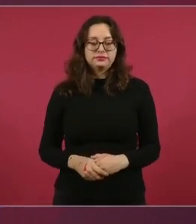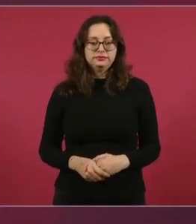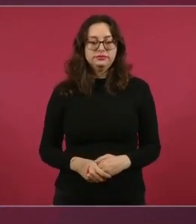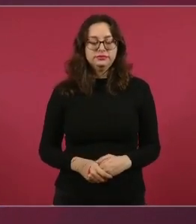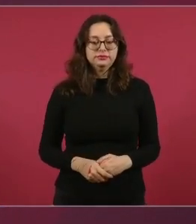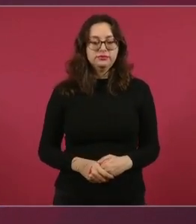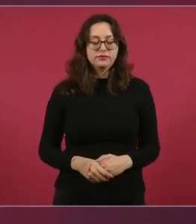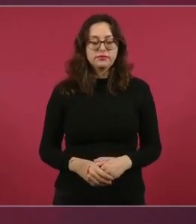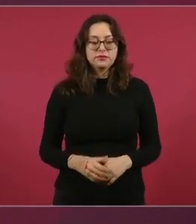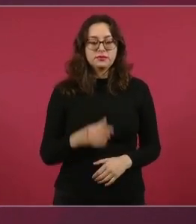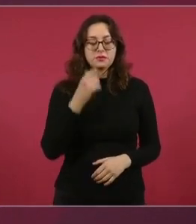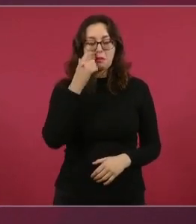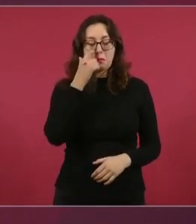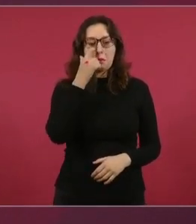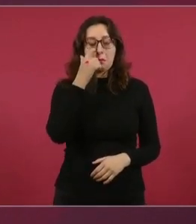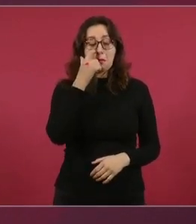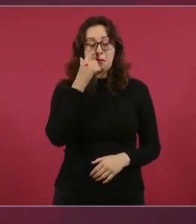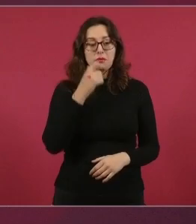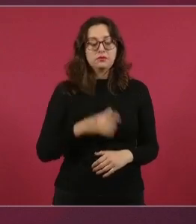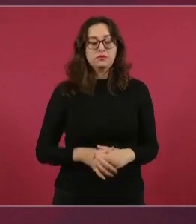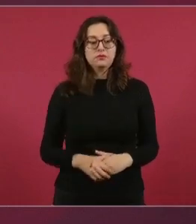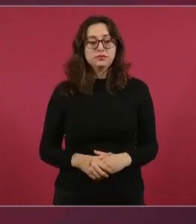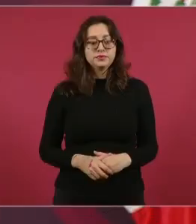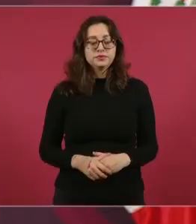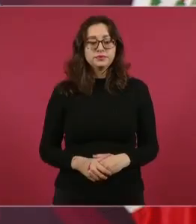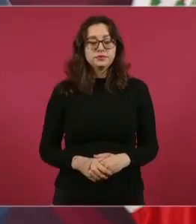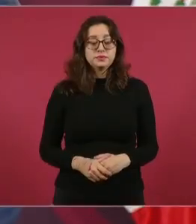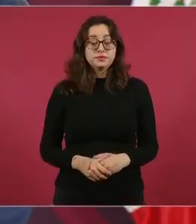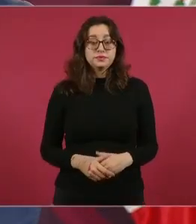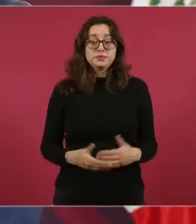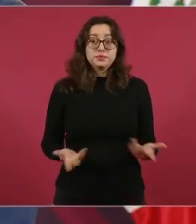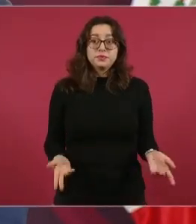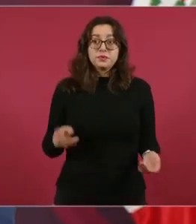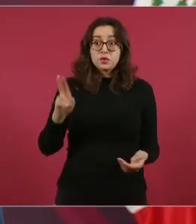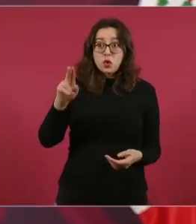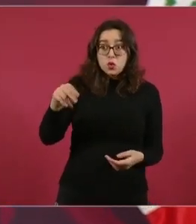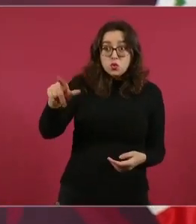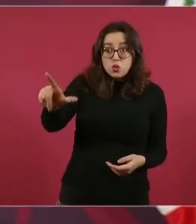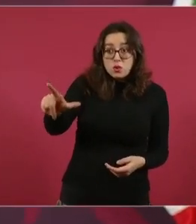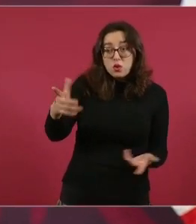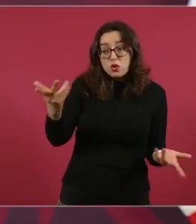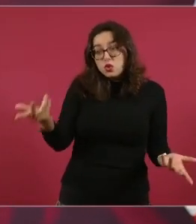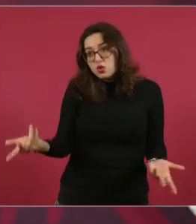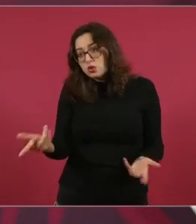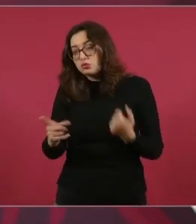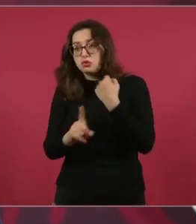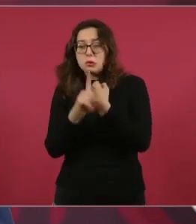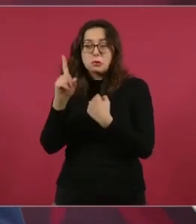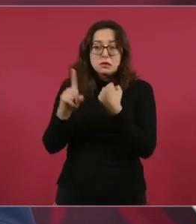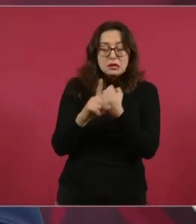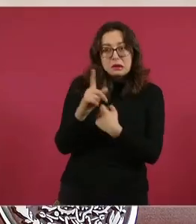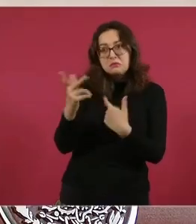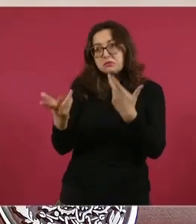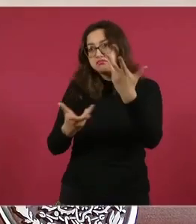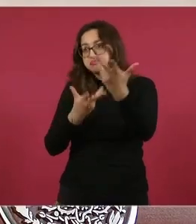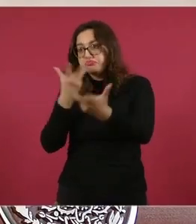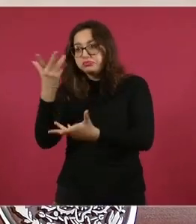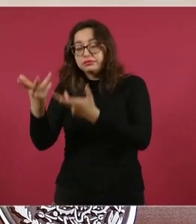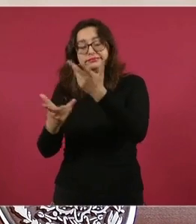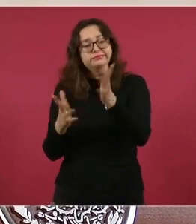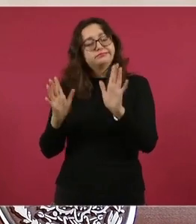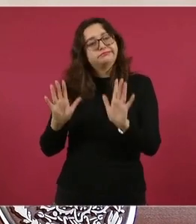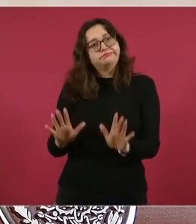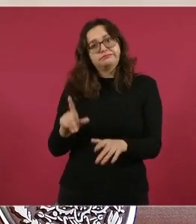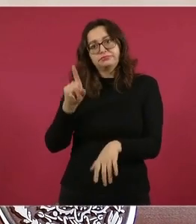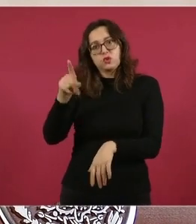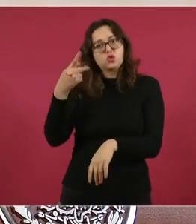Acerca de lo de Nuevo León, pues es un asunto que corresponde a